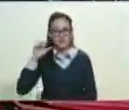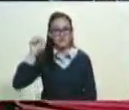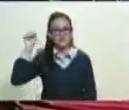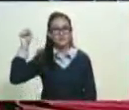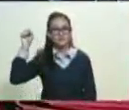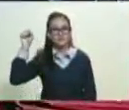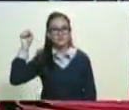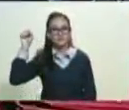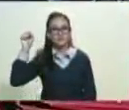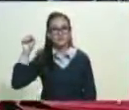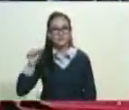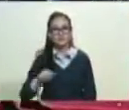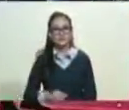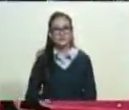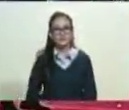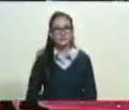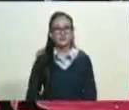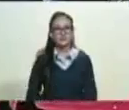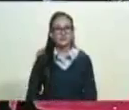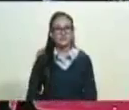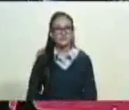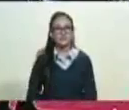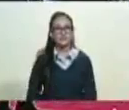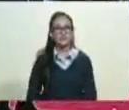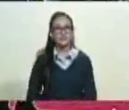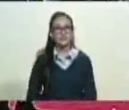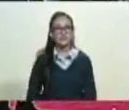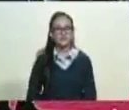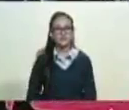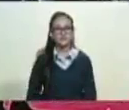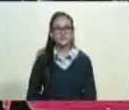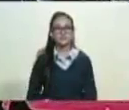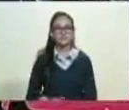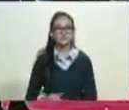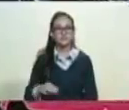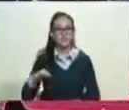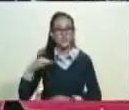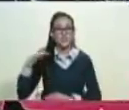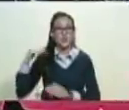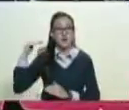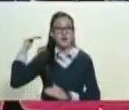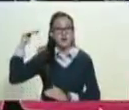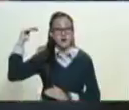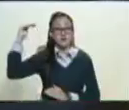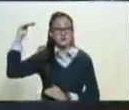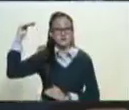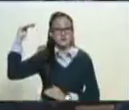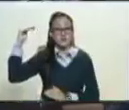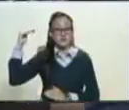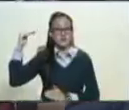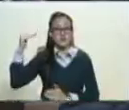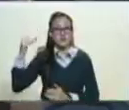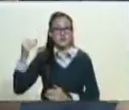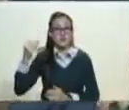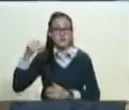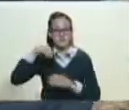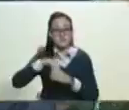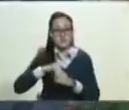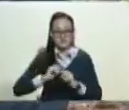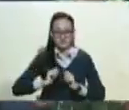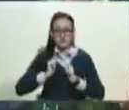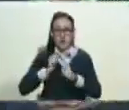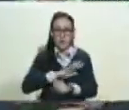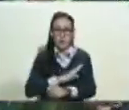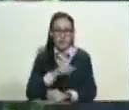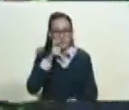Moros creció por sobre sí mismo y entregó el poder al